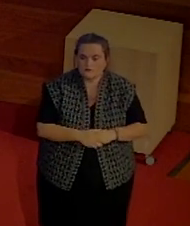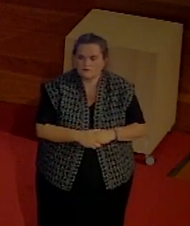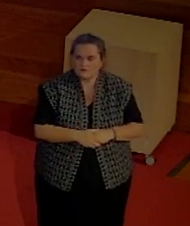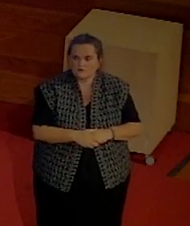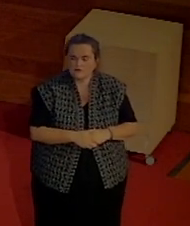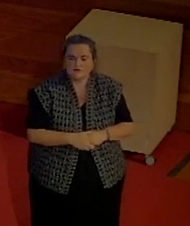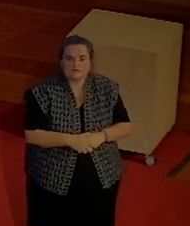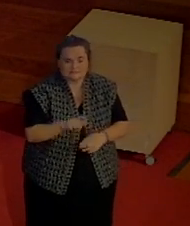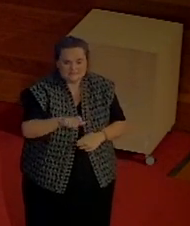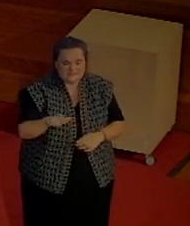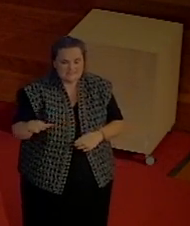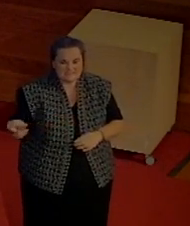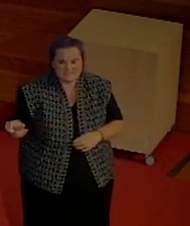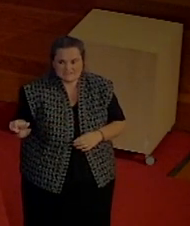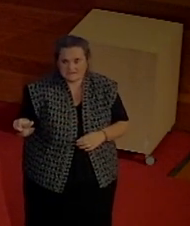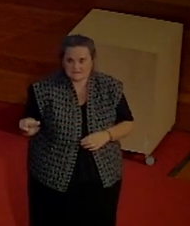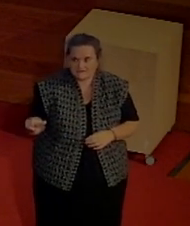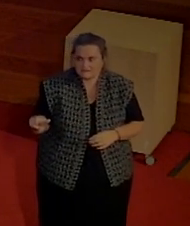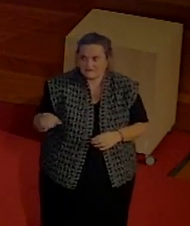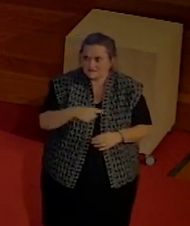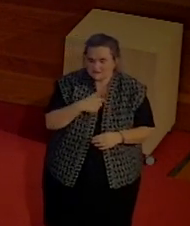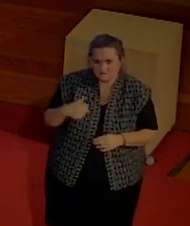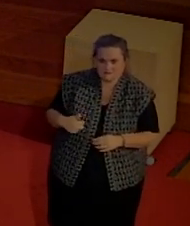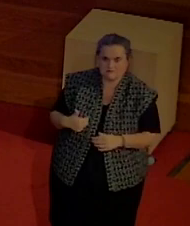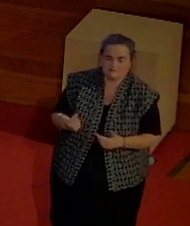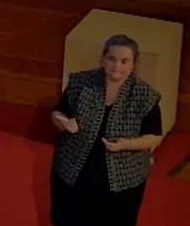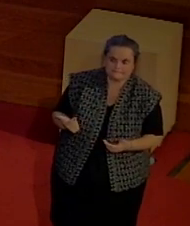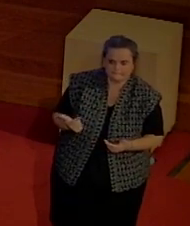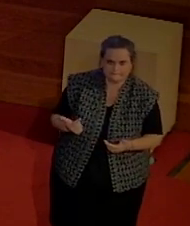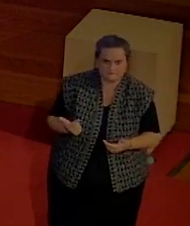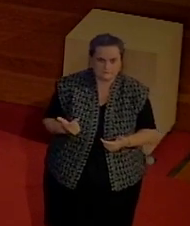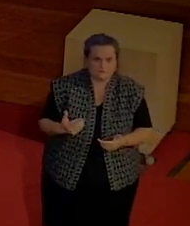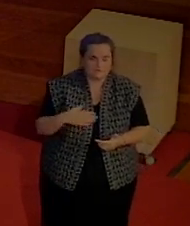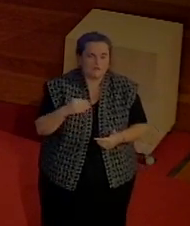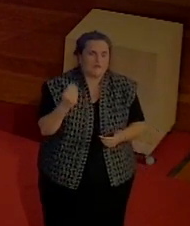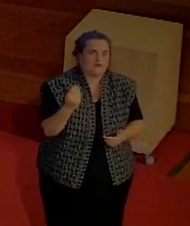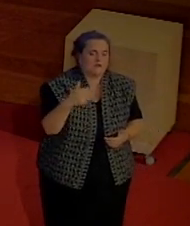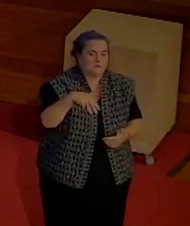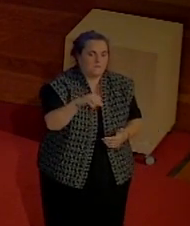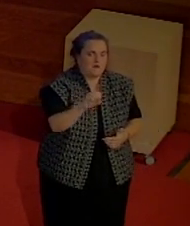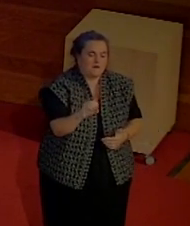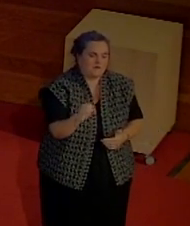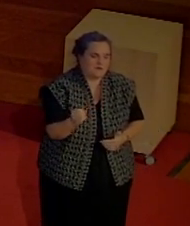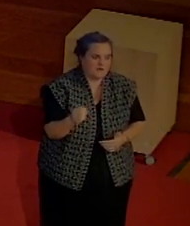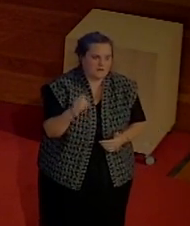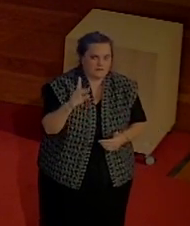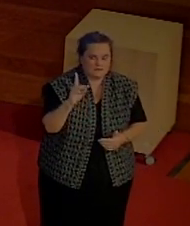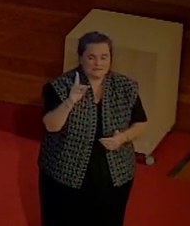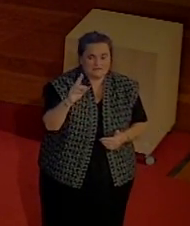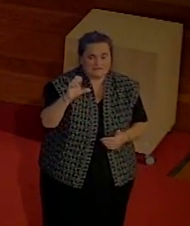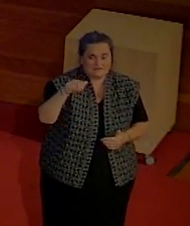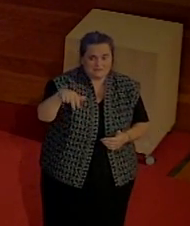que podemos retener en relación con china Yo entiendo que claramente es Mao densia o Pin y a día de hoy